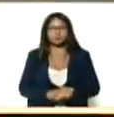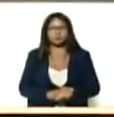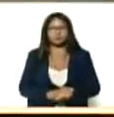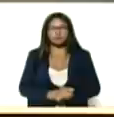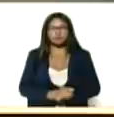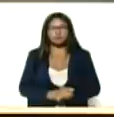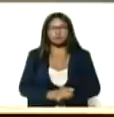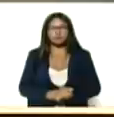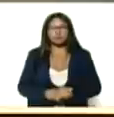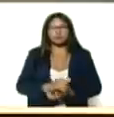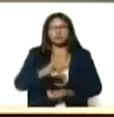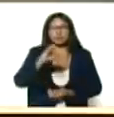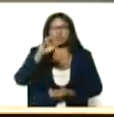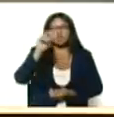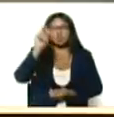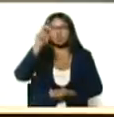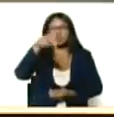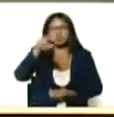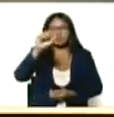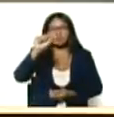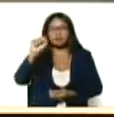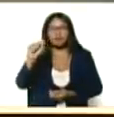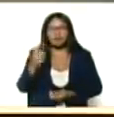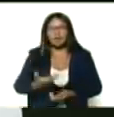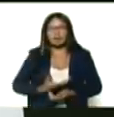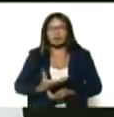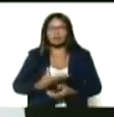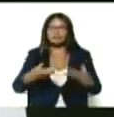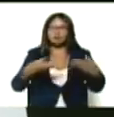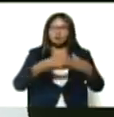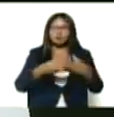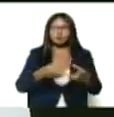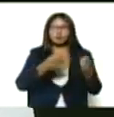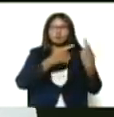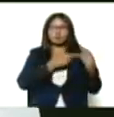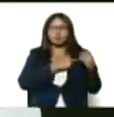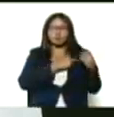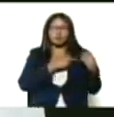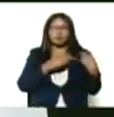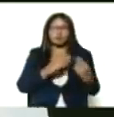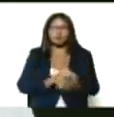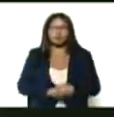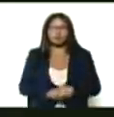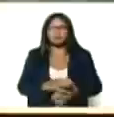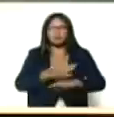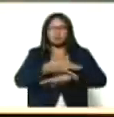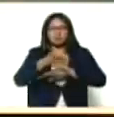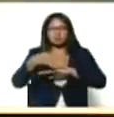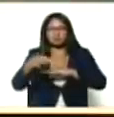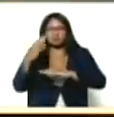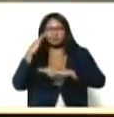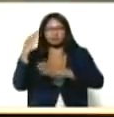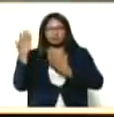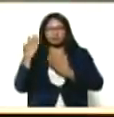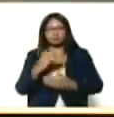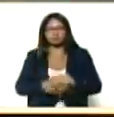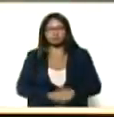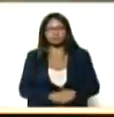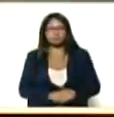Eirochima Vázquez, alcaldesa y comisionada de Asuntos Municipales. Aquí tenemos.